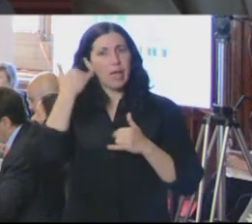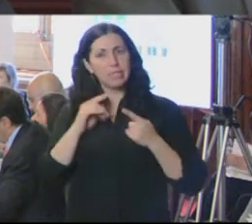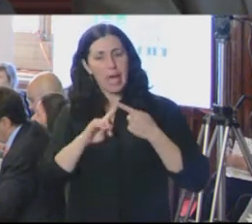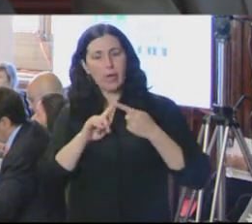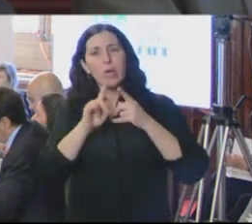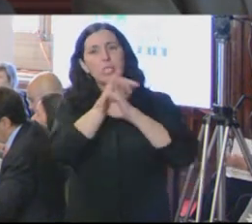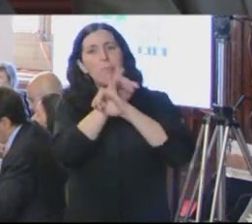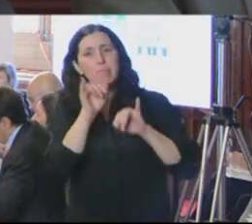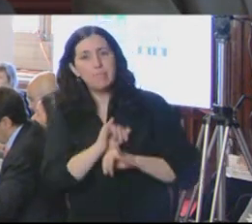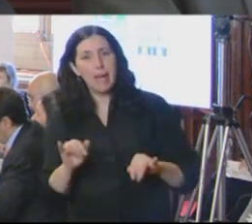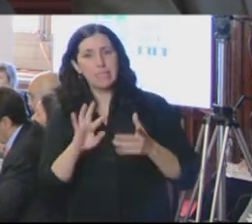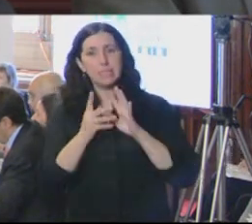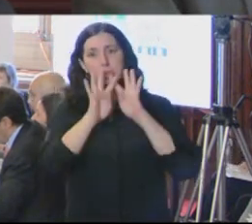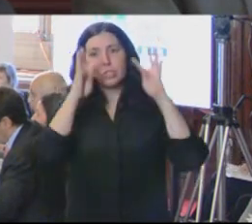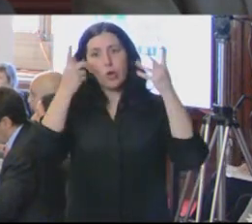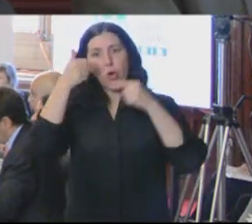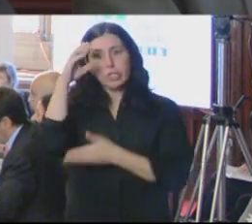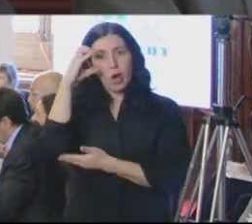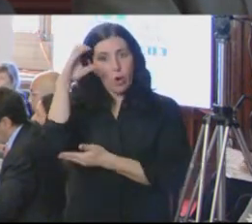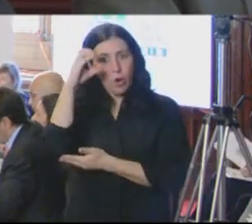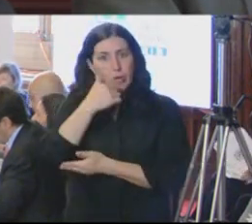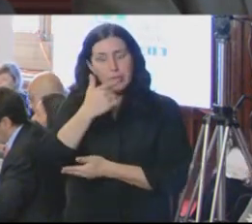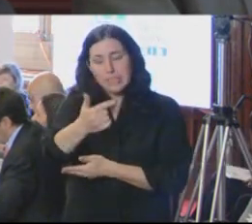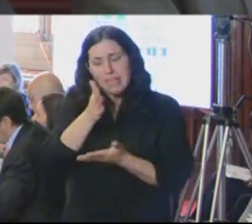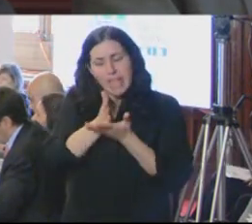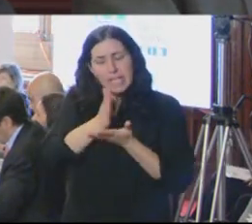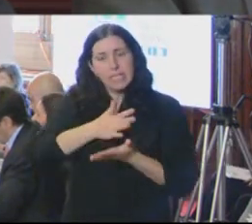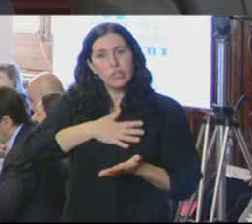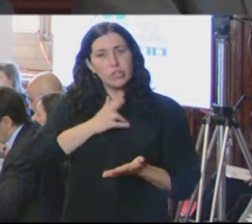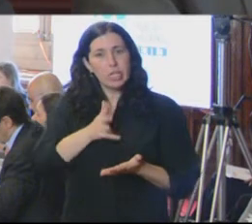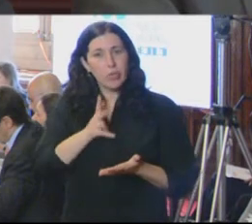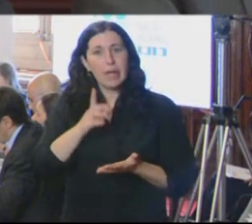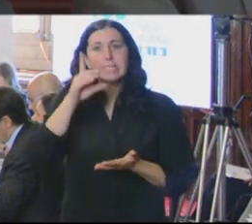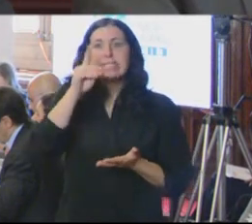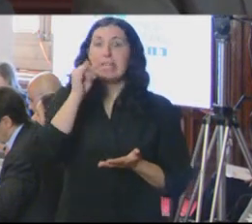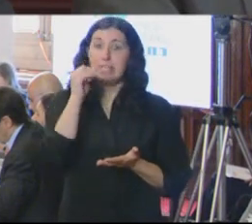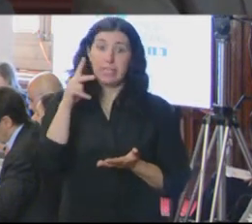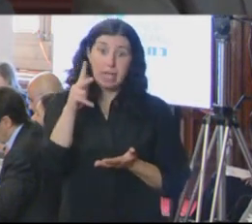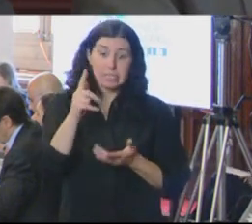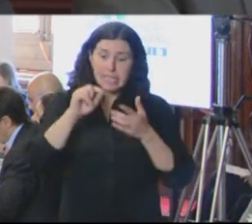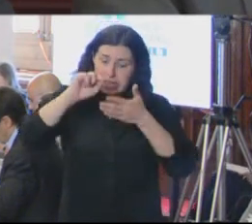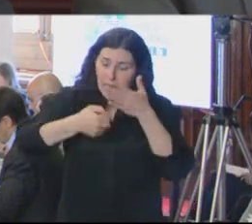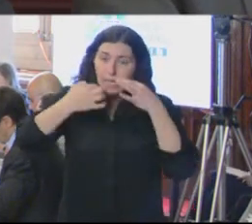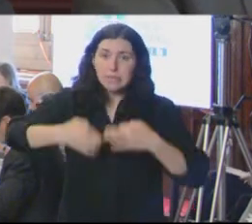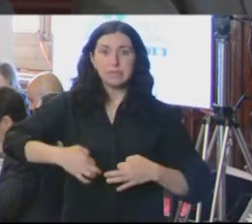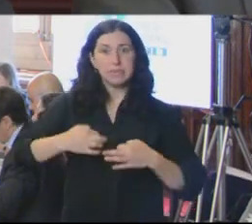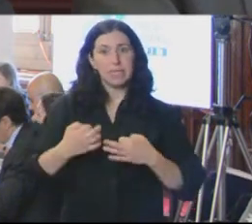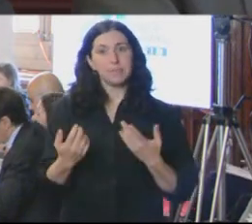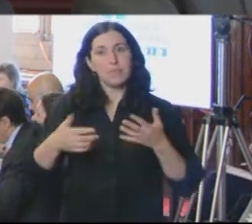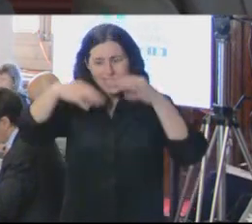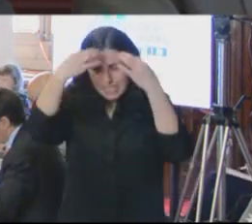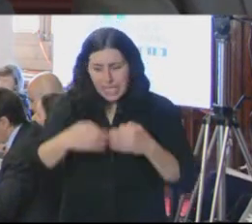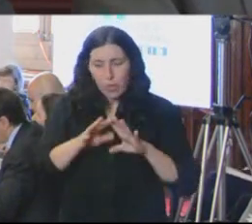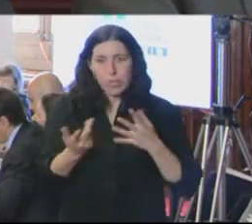especial por la Corte Constitucional en Colombia en materia de derechos humanos, DIH, para garantizar la seguridad y reincorporación de los